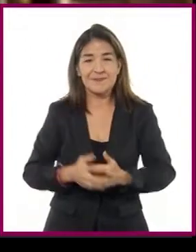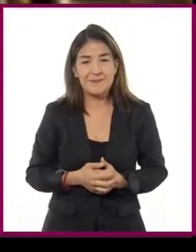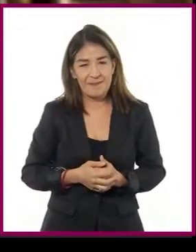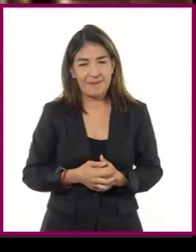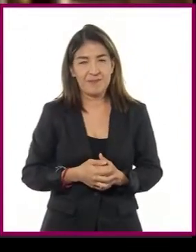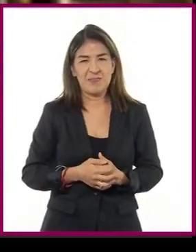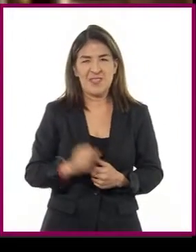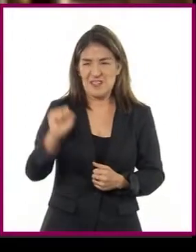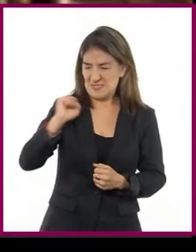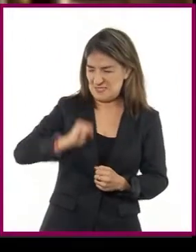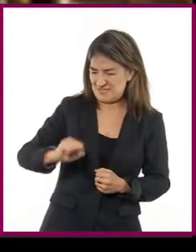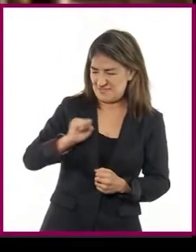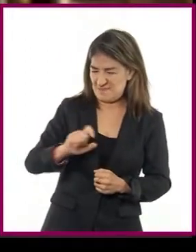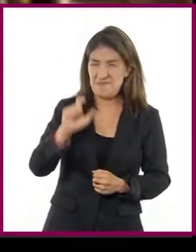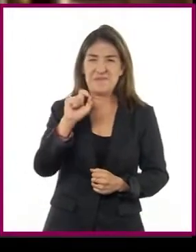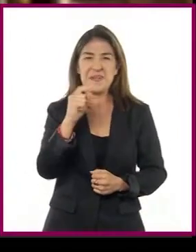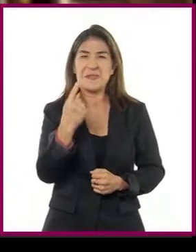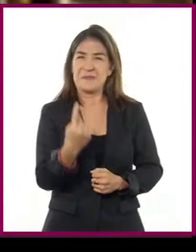¿Siglo XXI?